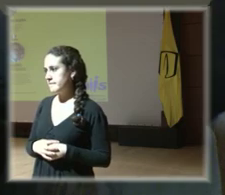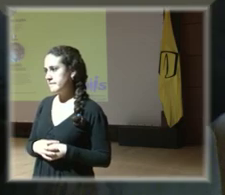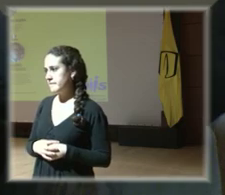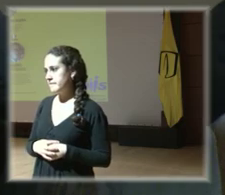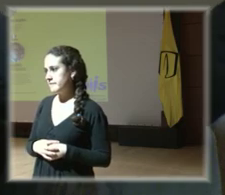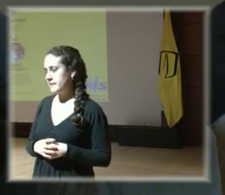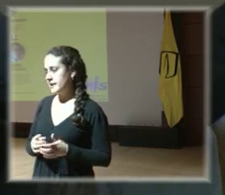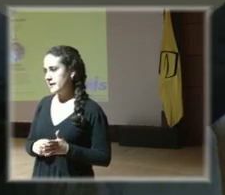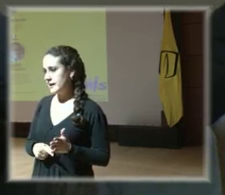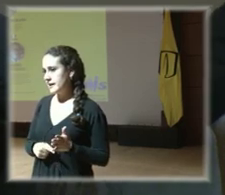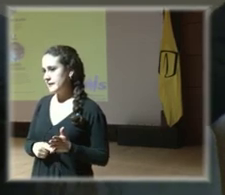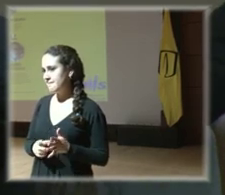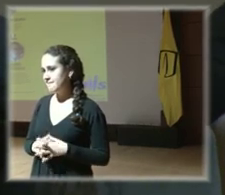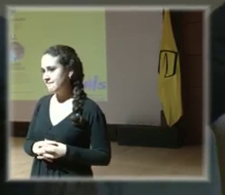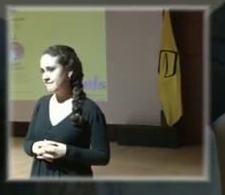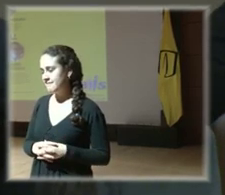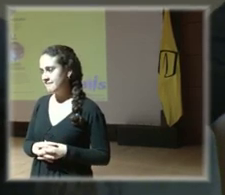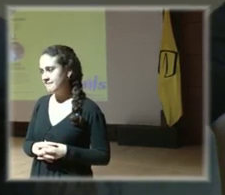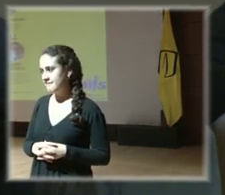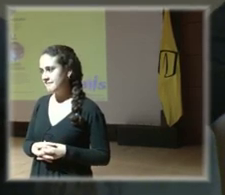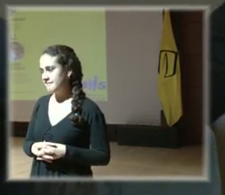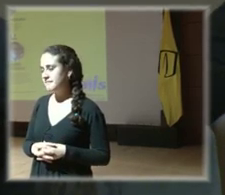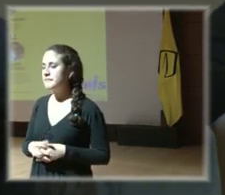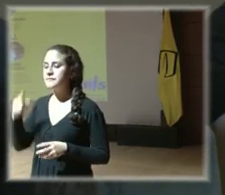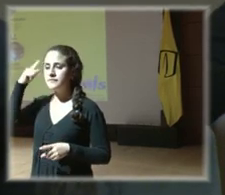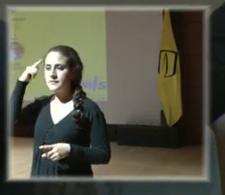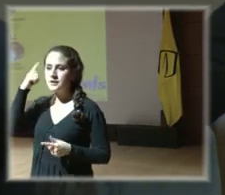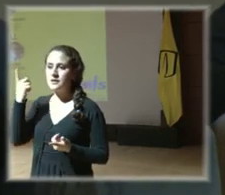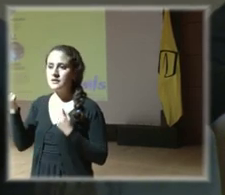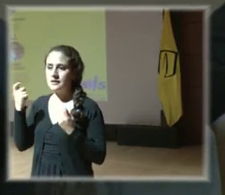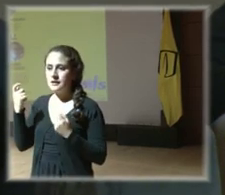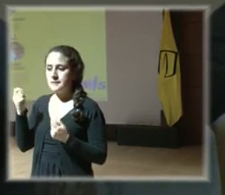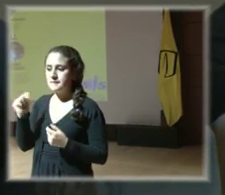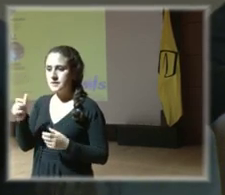que se creen mecanismos para que incluso los jueces